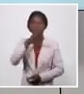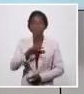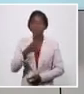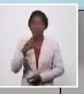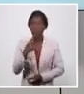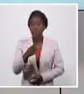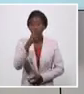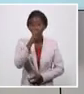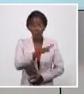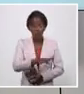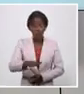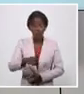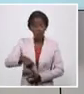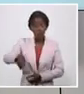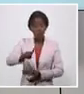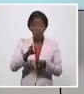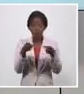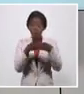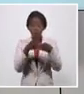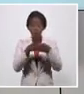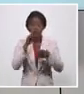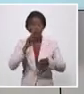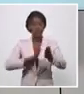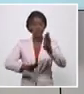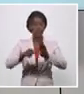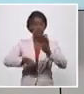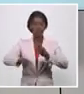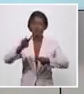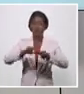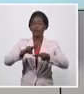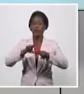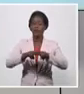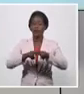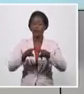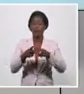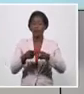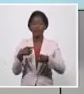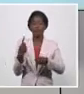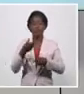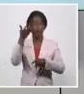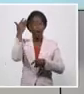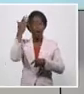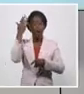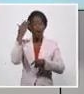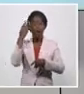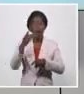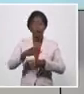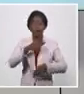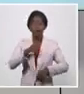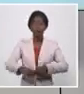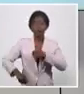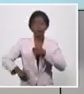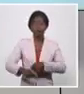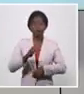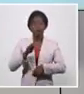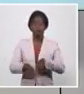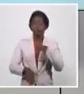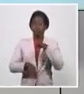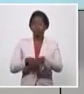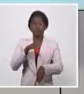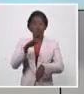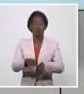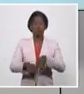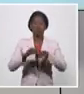Oficina de Intereses de Estados Unidos en La Habana, en una de las tantas marchas por el regreso del niño Elian González. Con tal